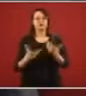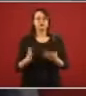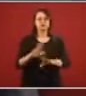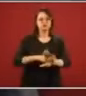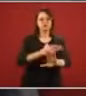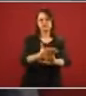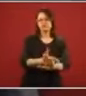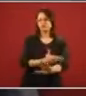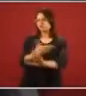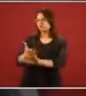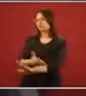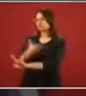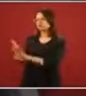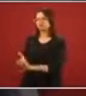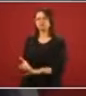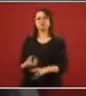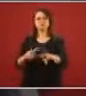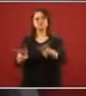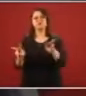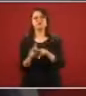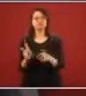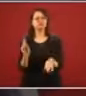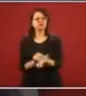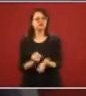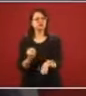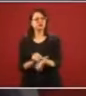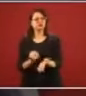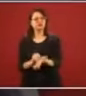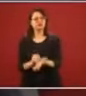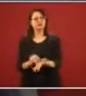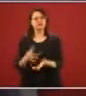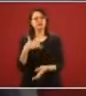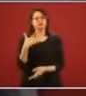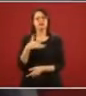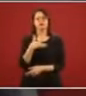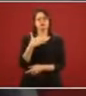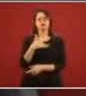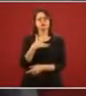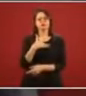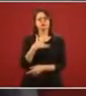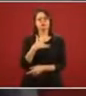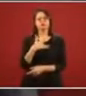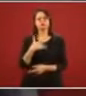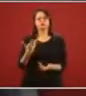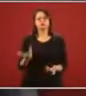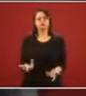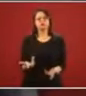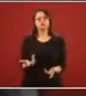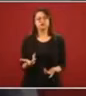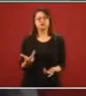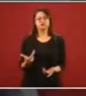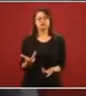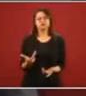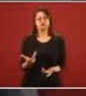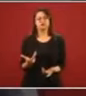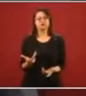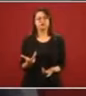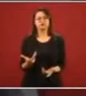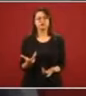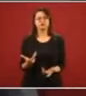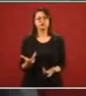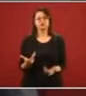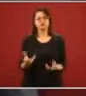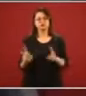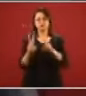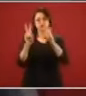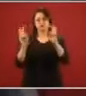grupos vulnerables, que pareciera que en lugar de estar en primer lugar el tema